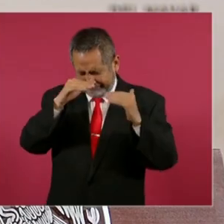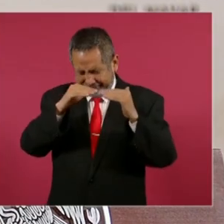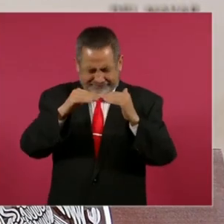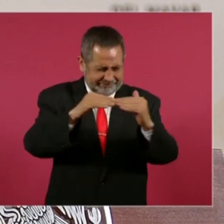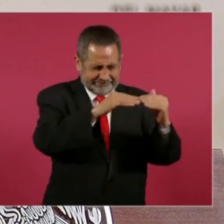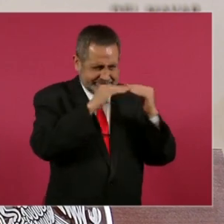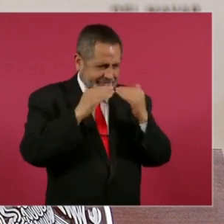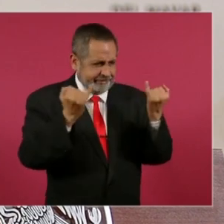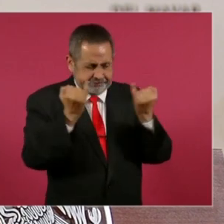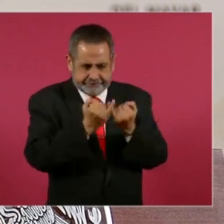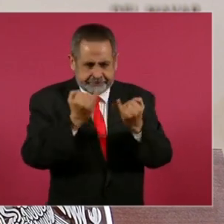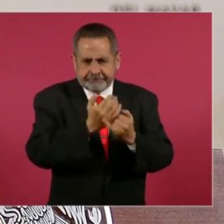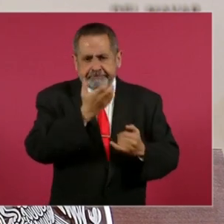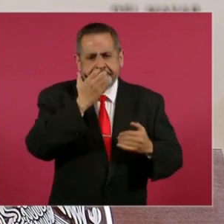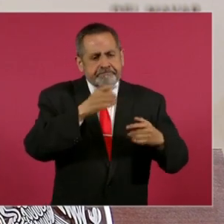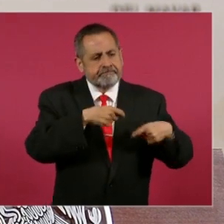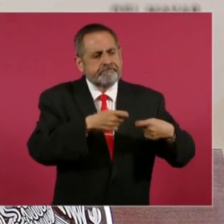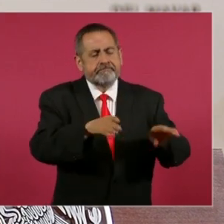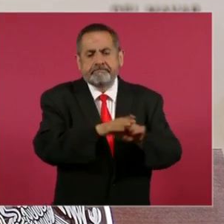conservador.